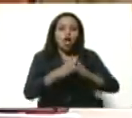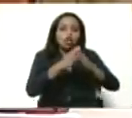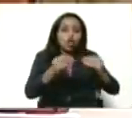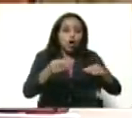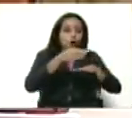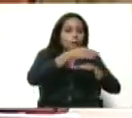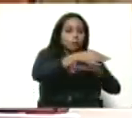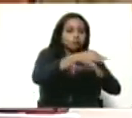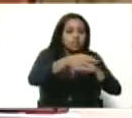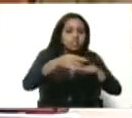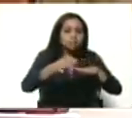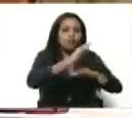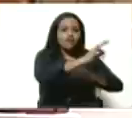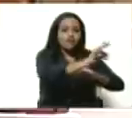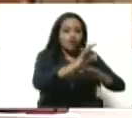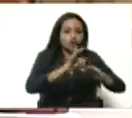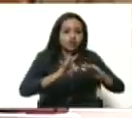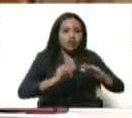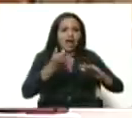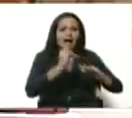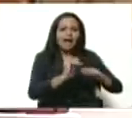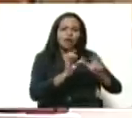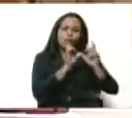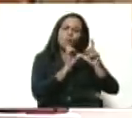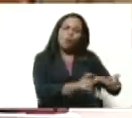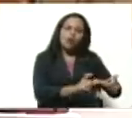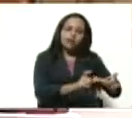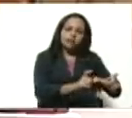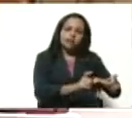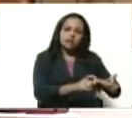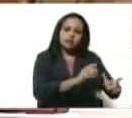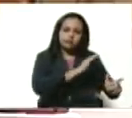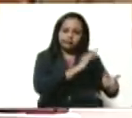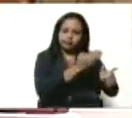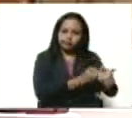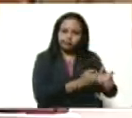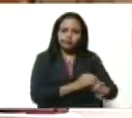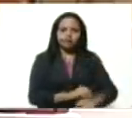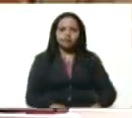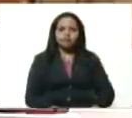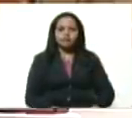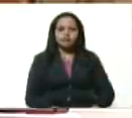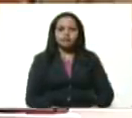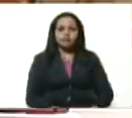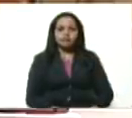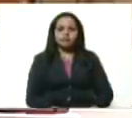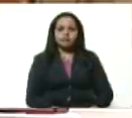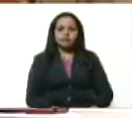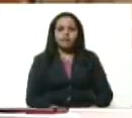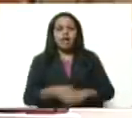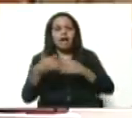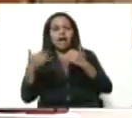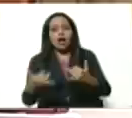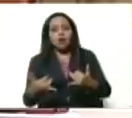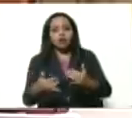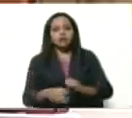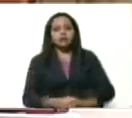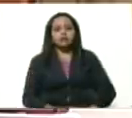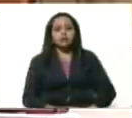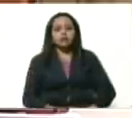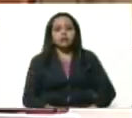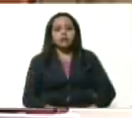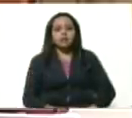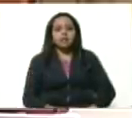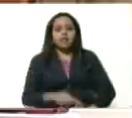fronterizos quedan en cuarentena radical después nos vamos al sur al estado